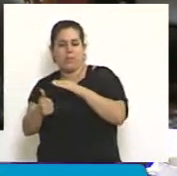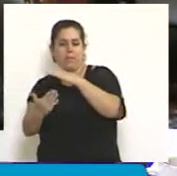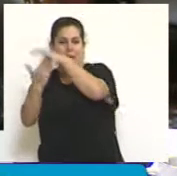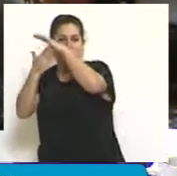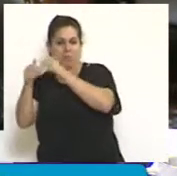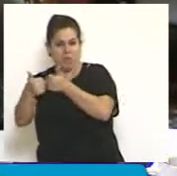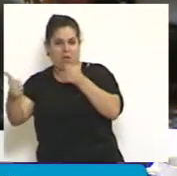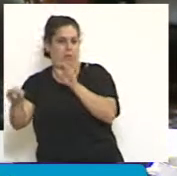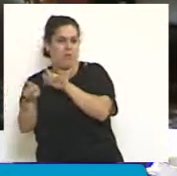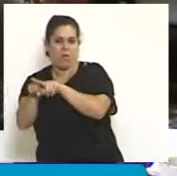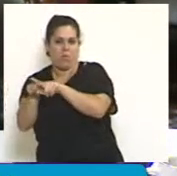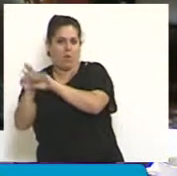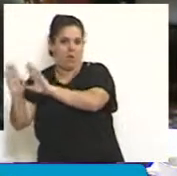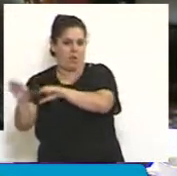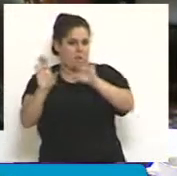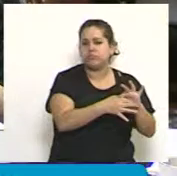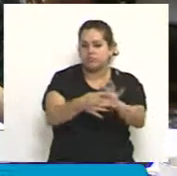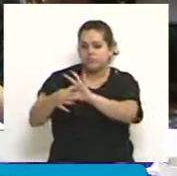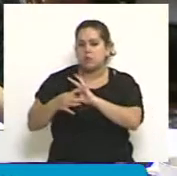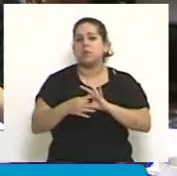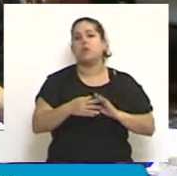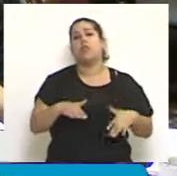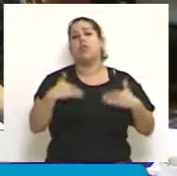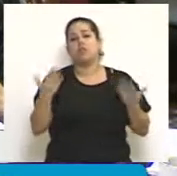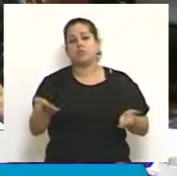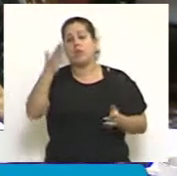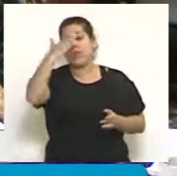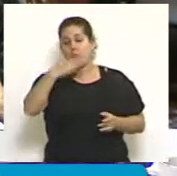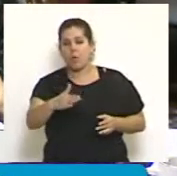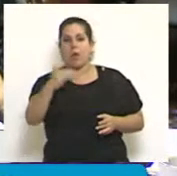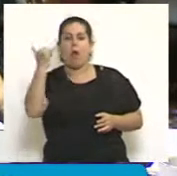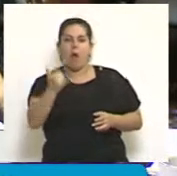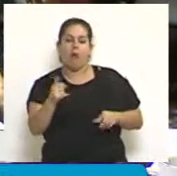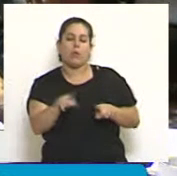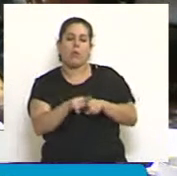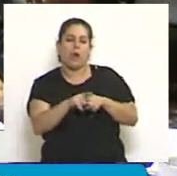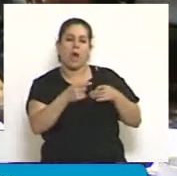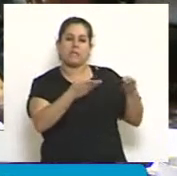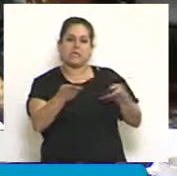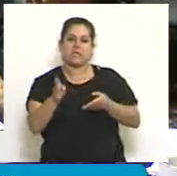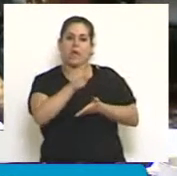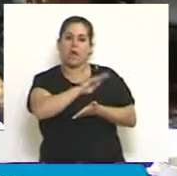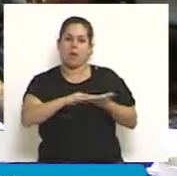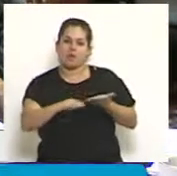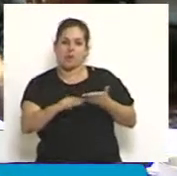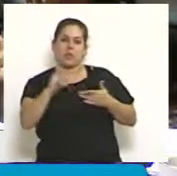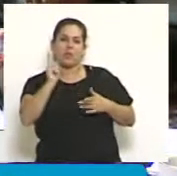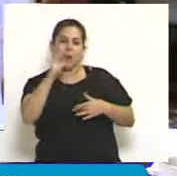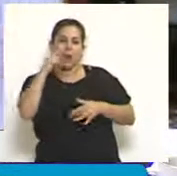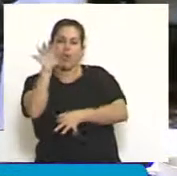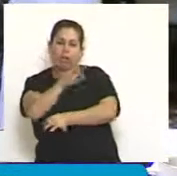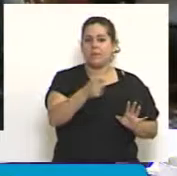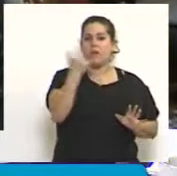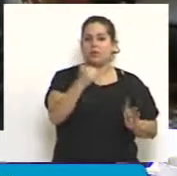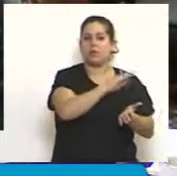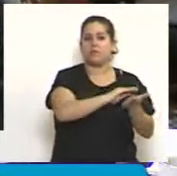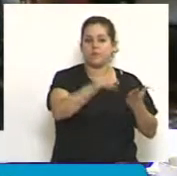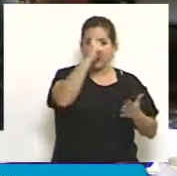no he mencionado, pero que están en este articulado y que luego analizaremos profundamente, entre los artículos